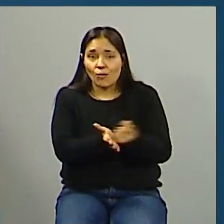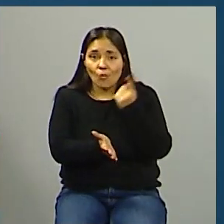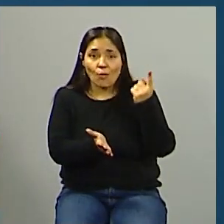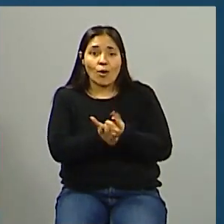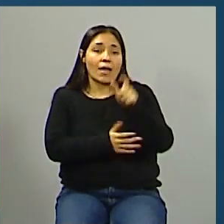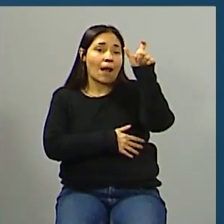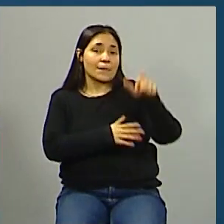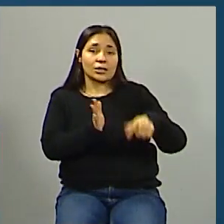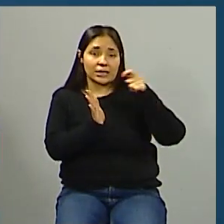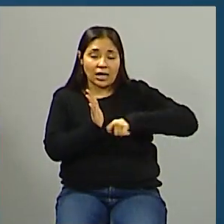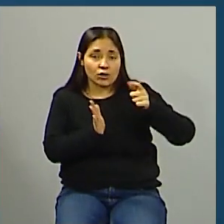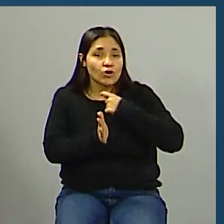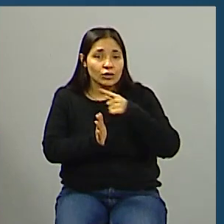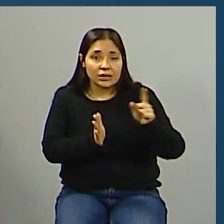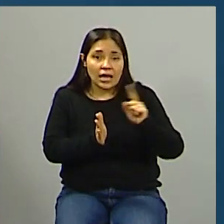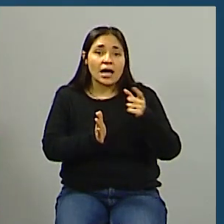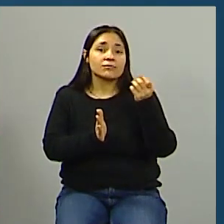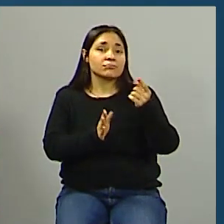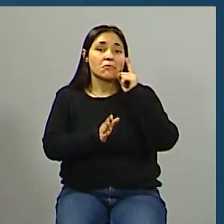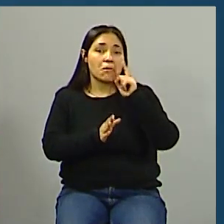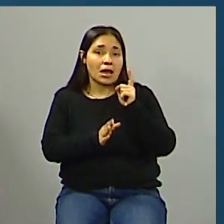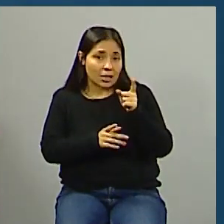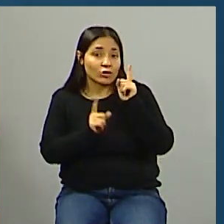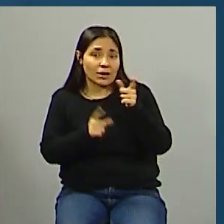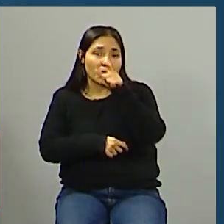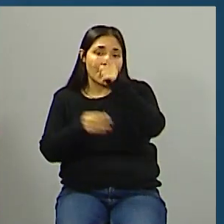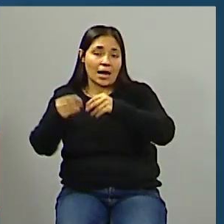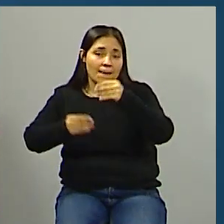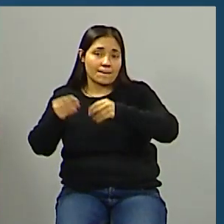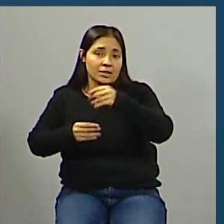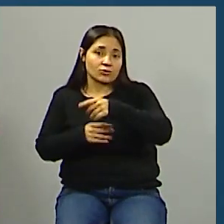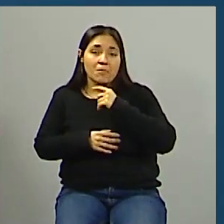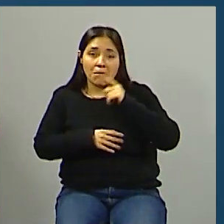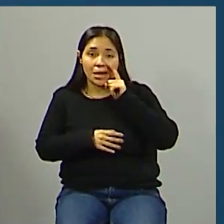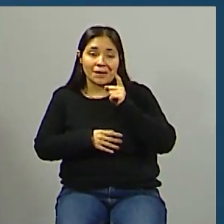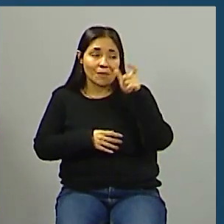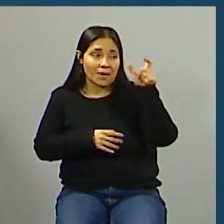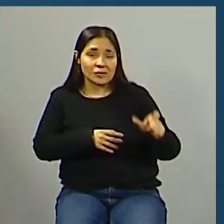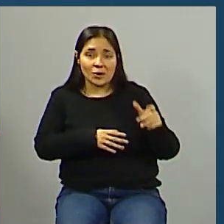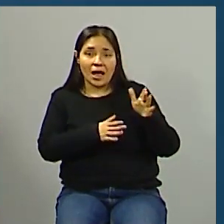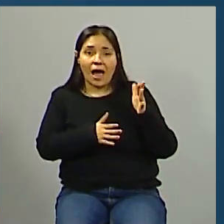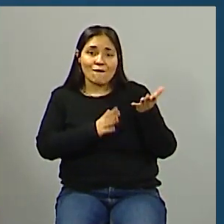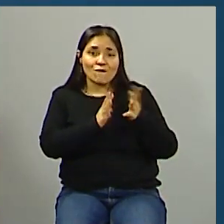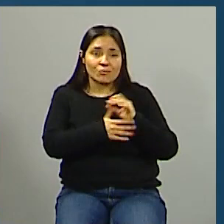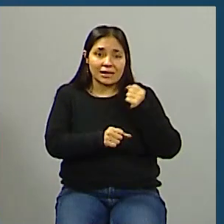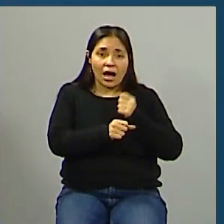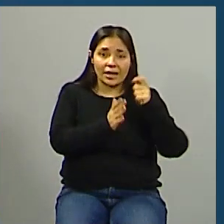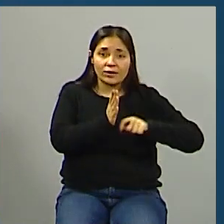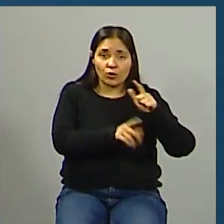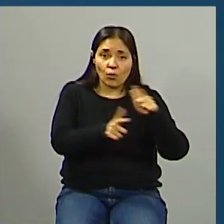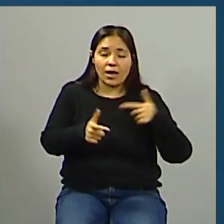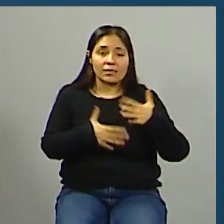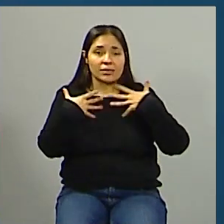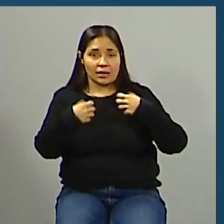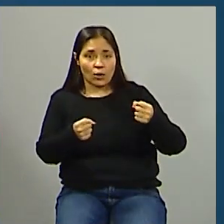quiere registrar y eso significa un riesgo enorme para el productor de todo punto de vista, ¿no? Desde el punto de vista de la salud, desde el punto de vista del